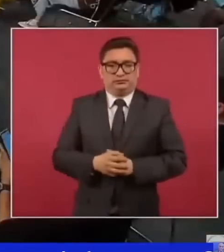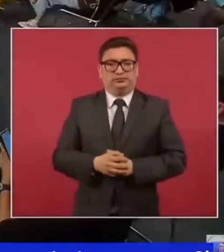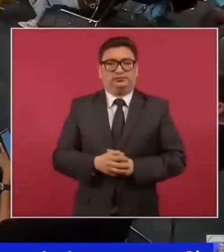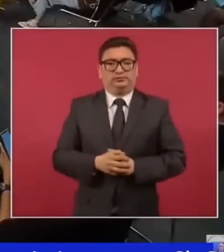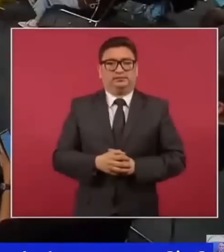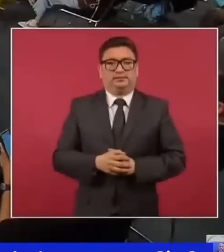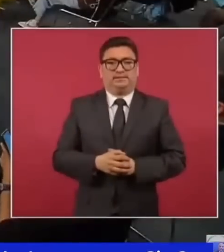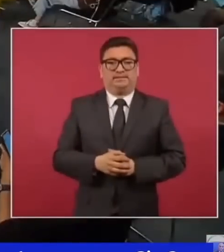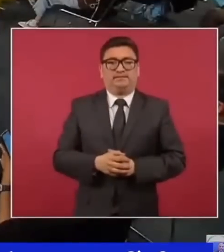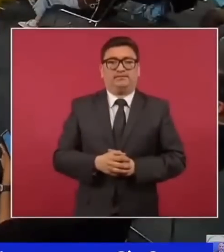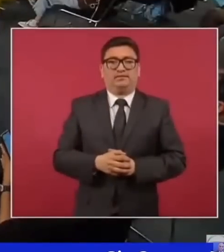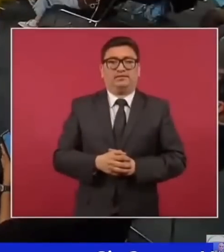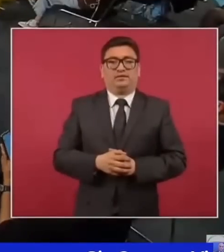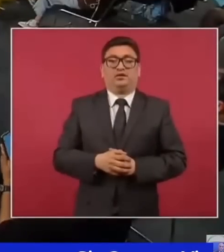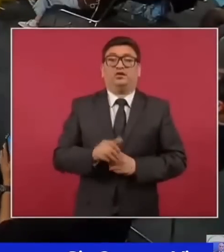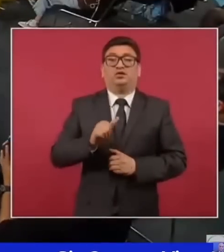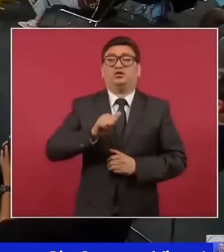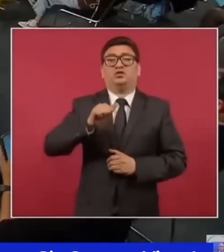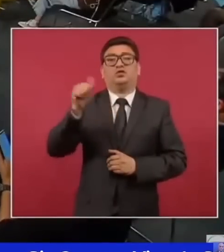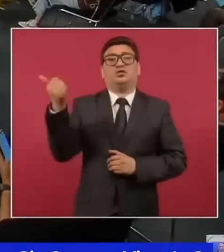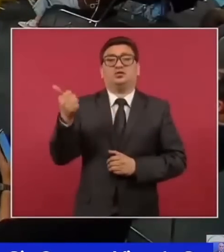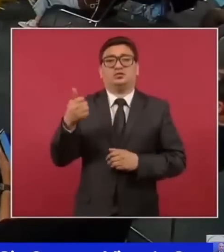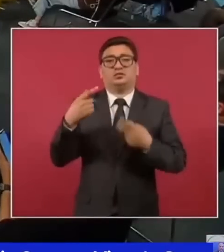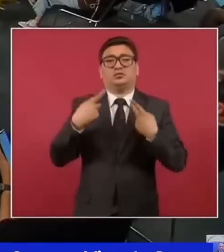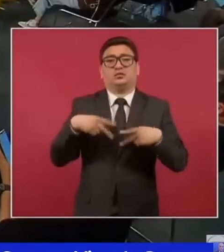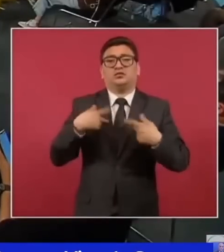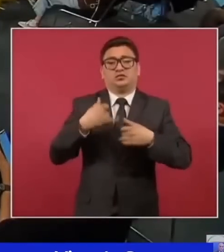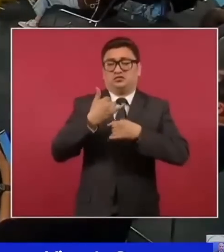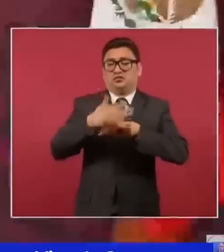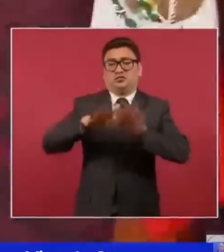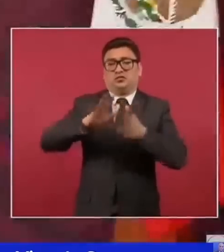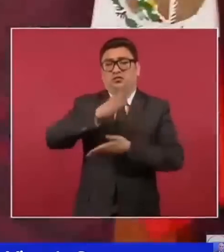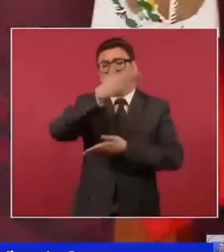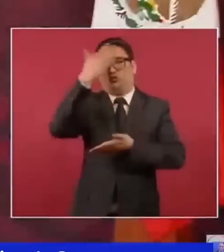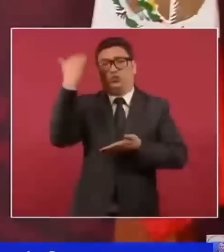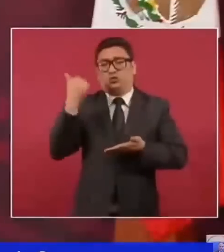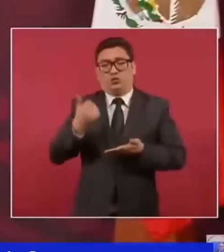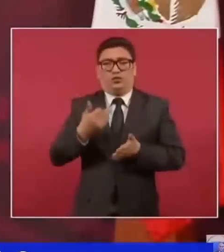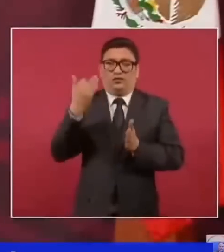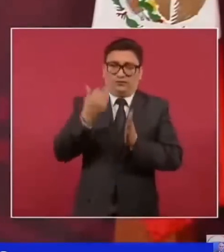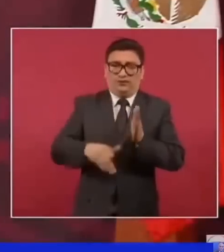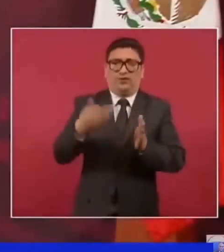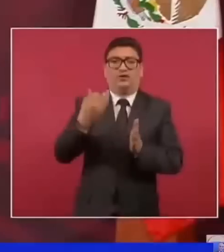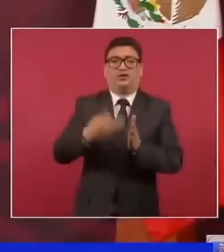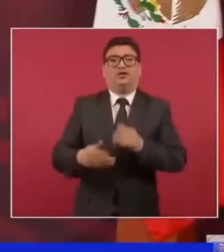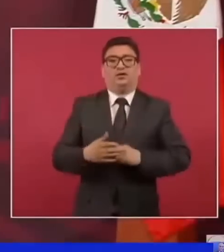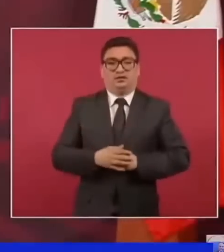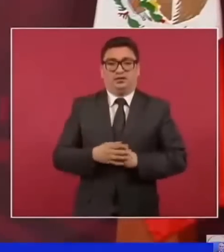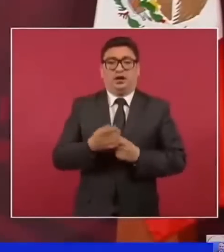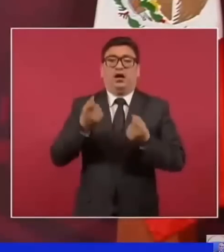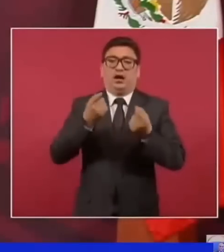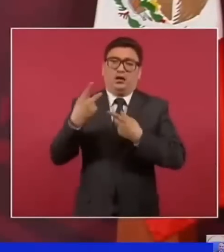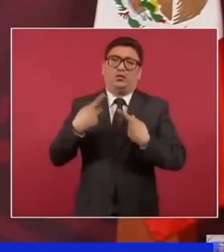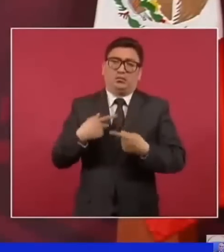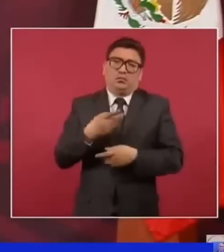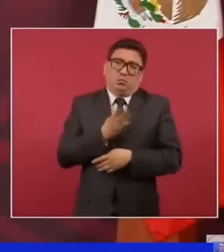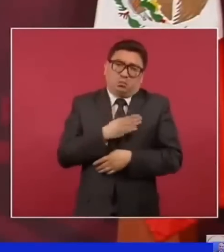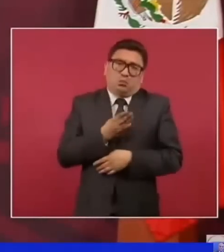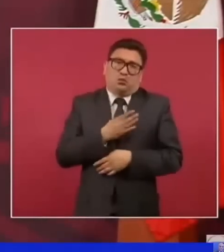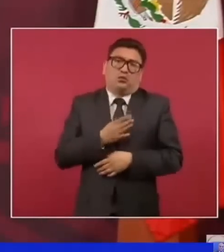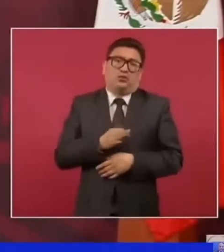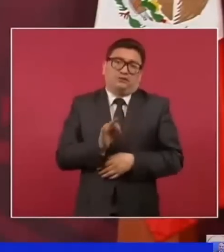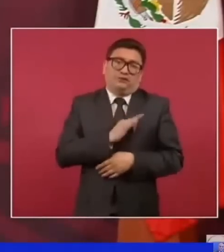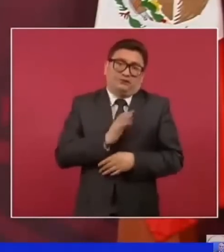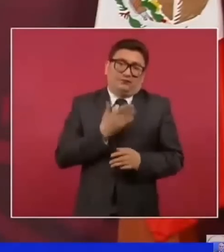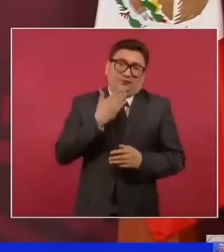otros también desinformados, de buena fe. Escuchaba yo